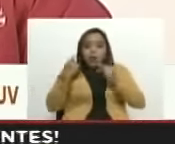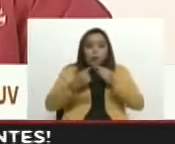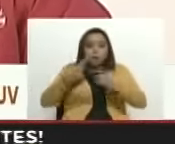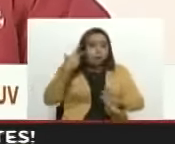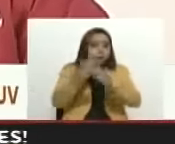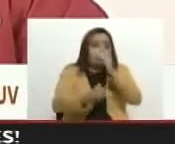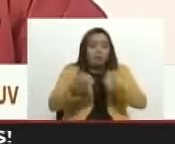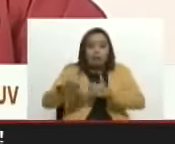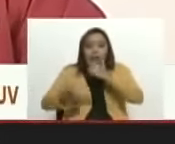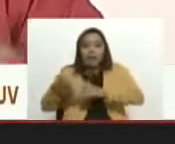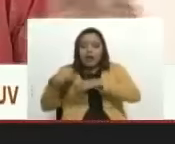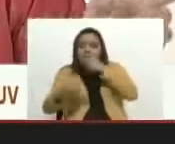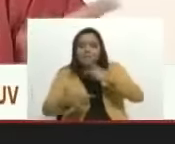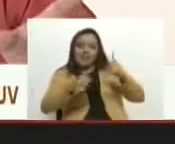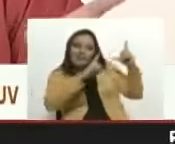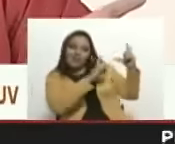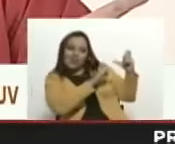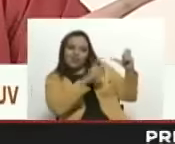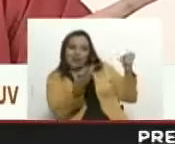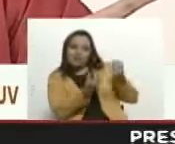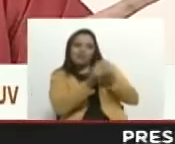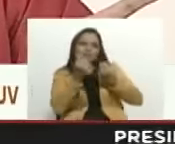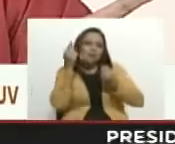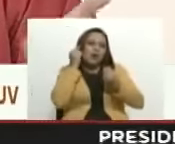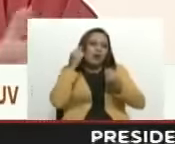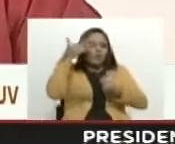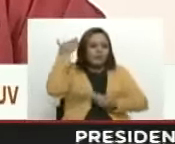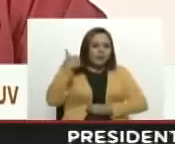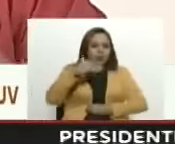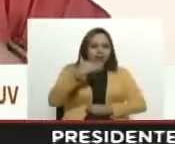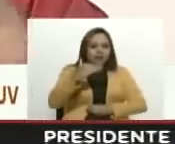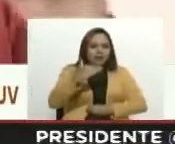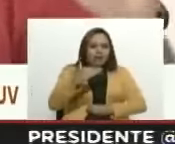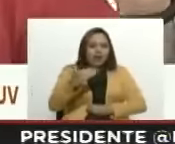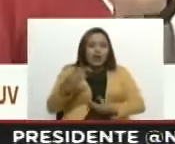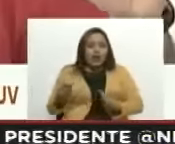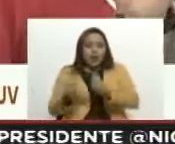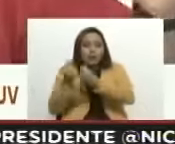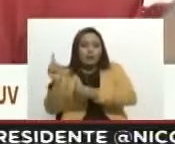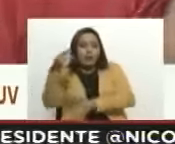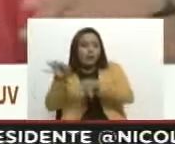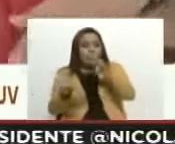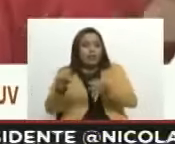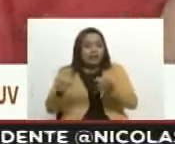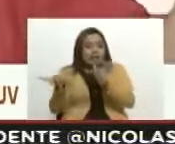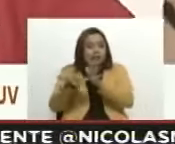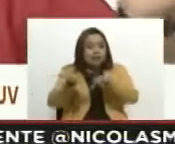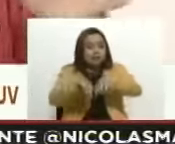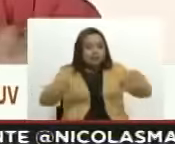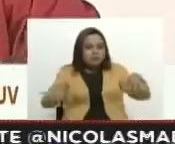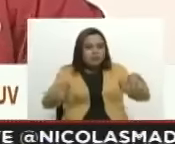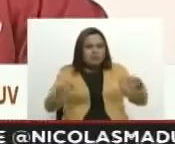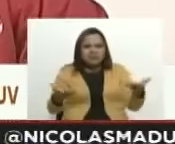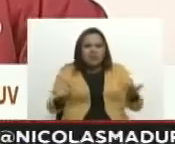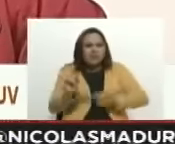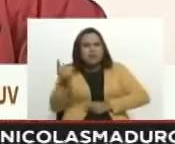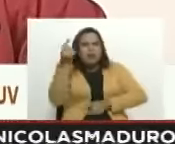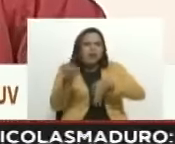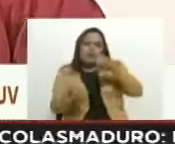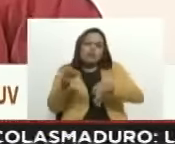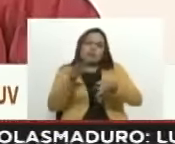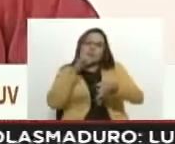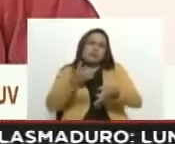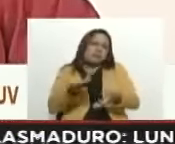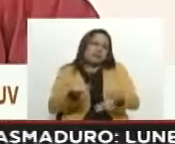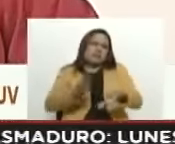y tomarse la foto con esta señora, pero hay un sector de Primera Justicia que no, ya están a punto de dividirse. Bueno, ya de Primera Justicia tampoco existe.